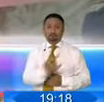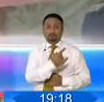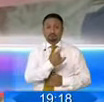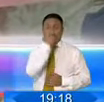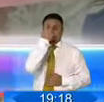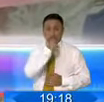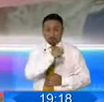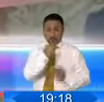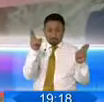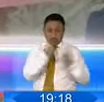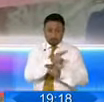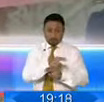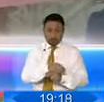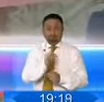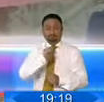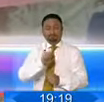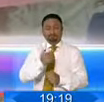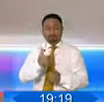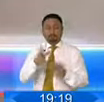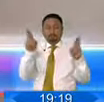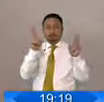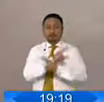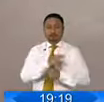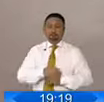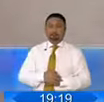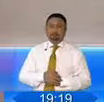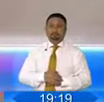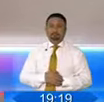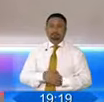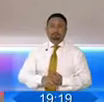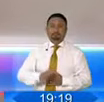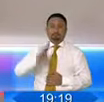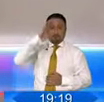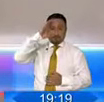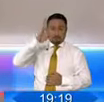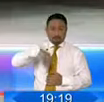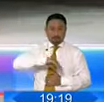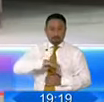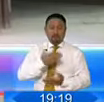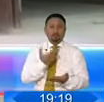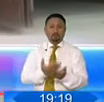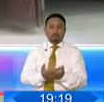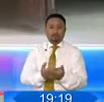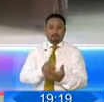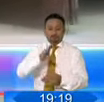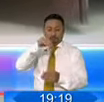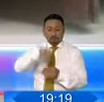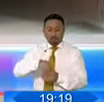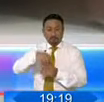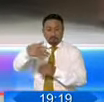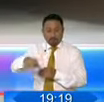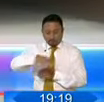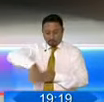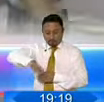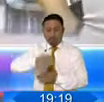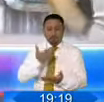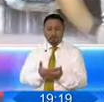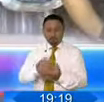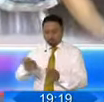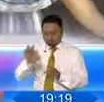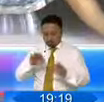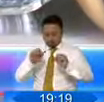este motel queda clausurado. Por supuesto, queda clausurado. Personal de criminalística levantó indicios en el área interna y externa del establecimiento